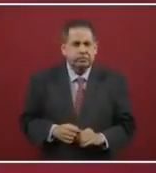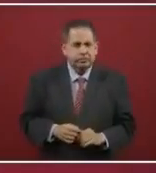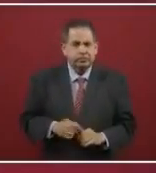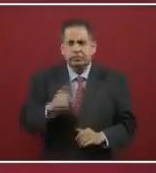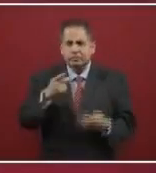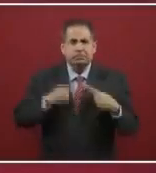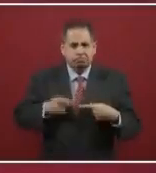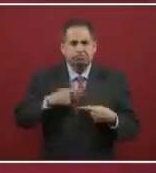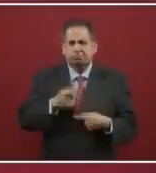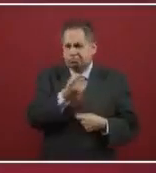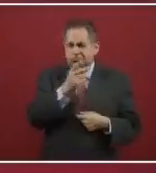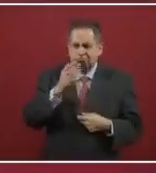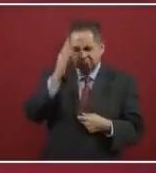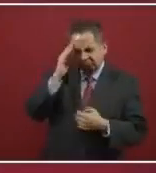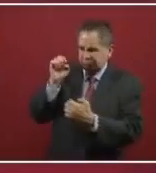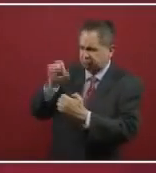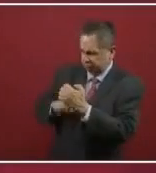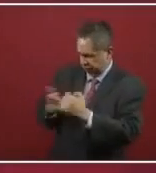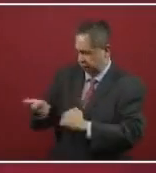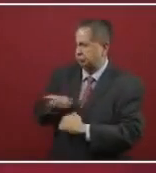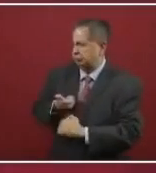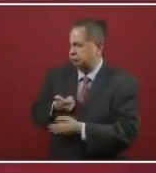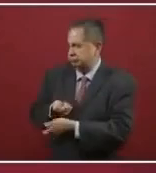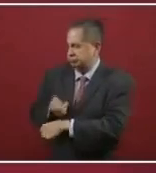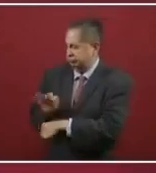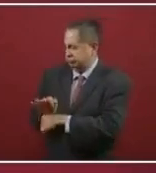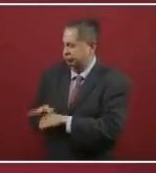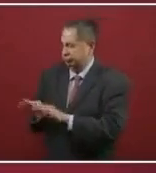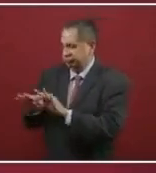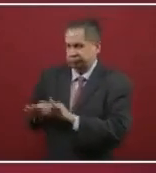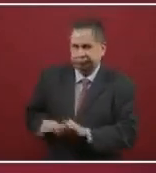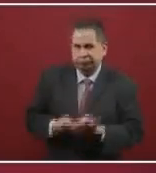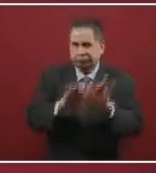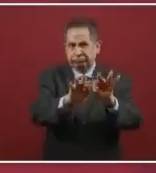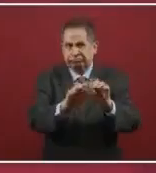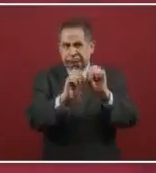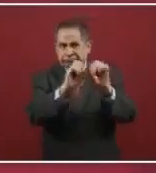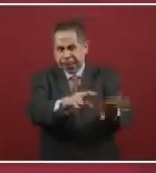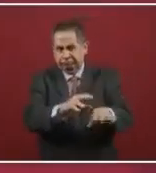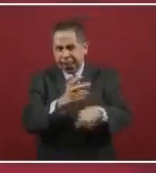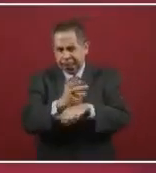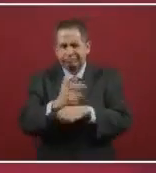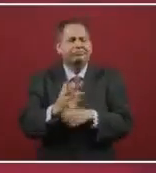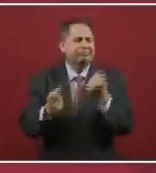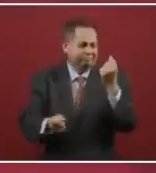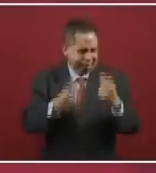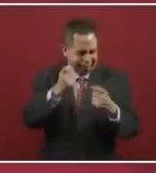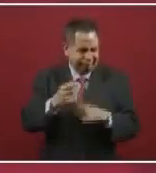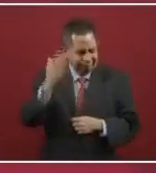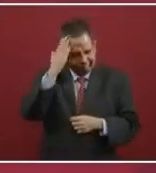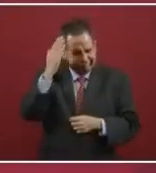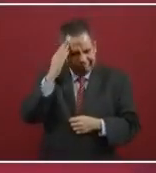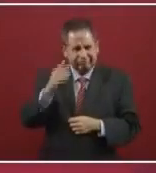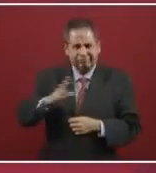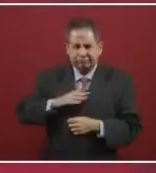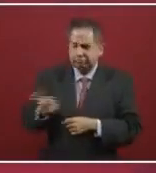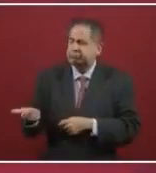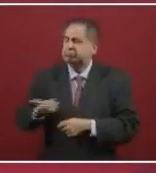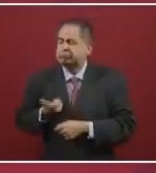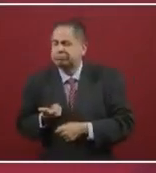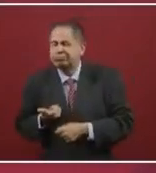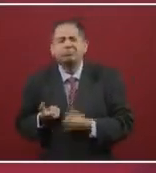se dedica a eso, a conducir a migrantes a cambio de dinero.